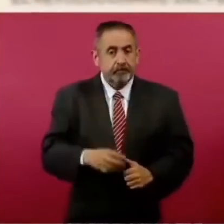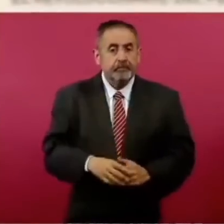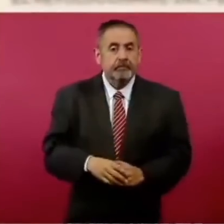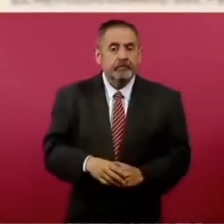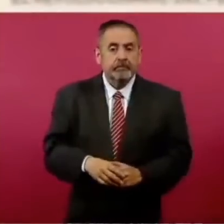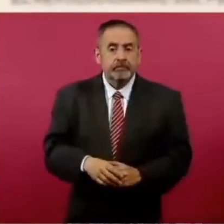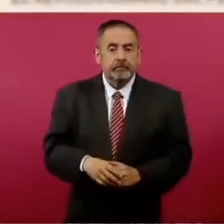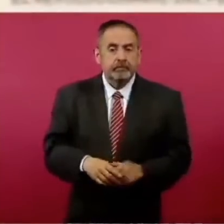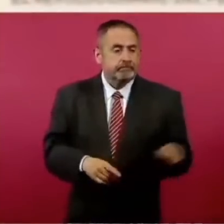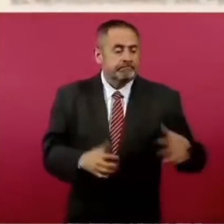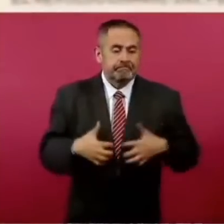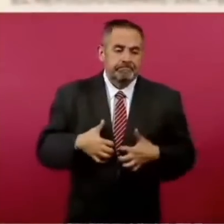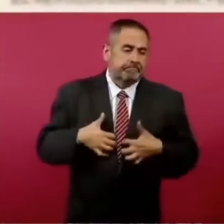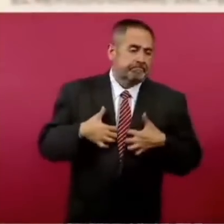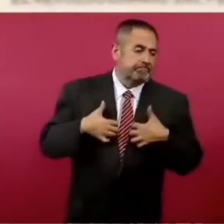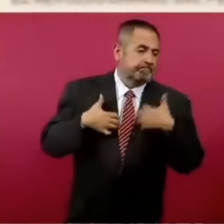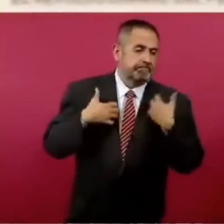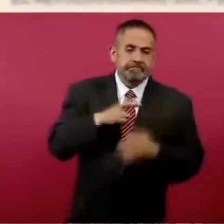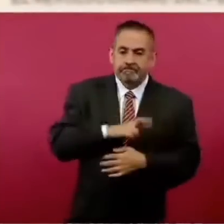no dejan